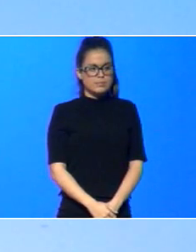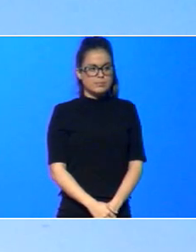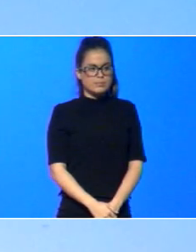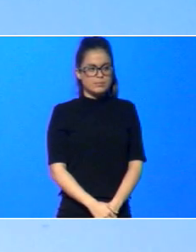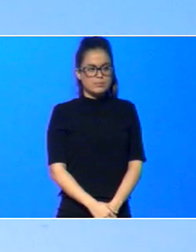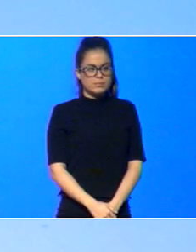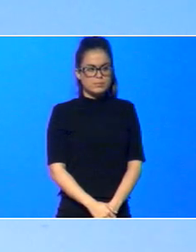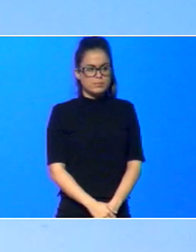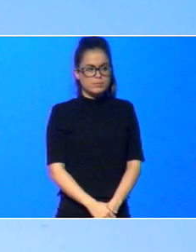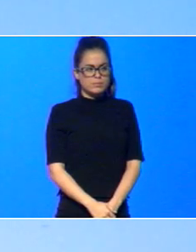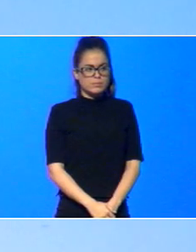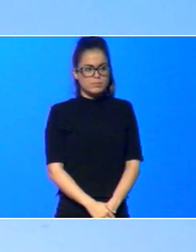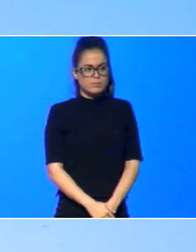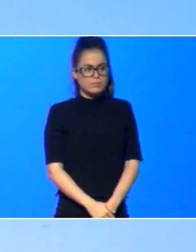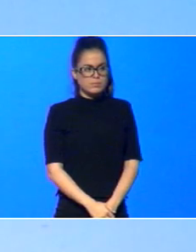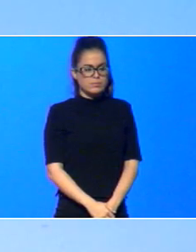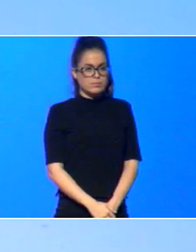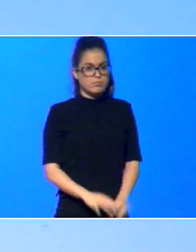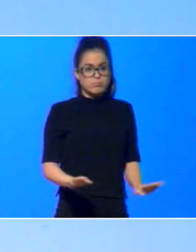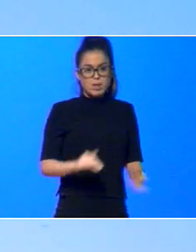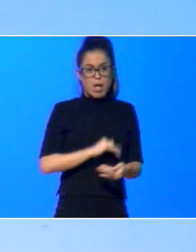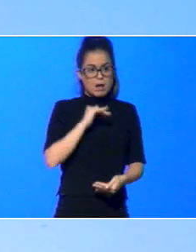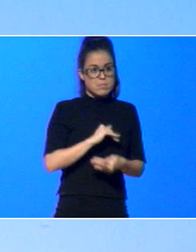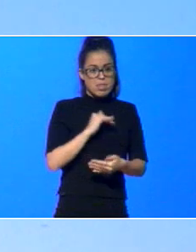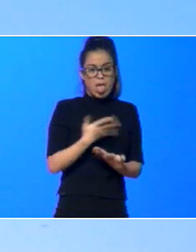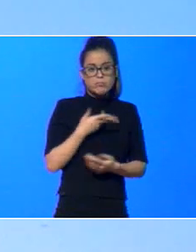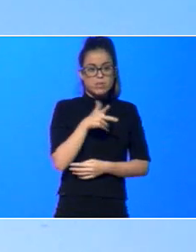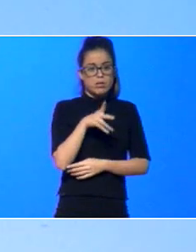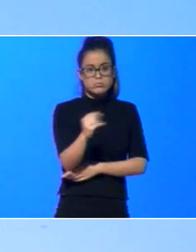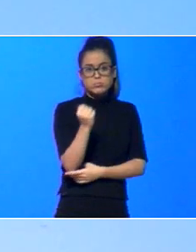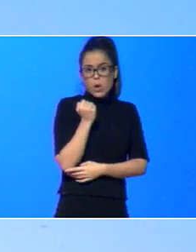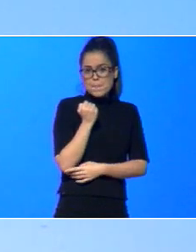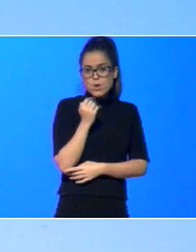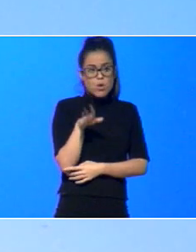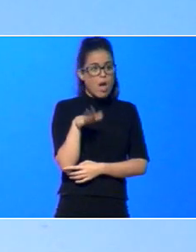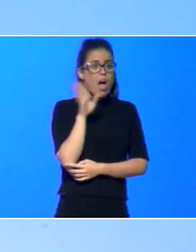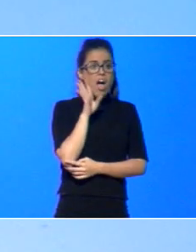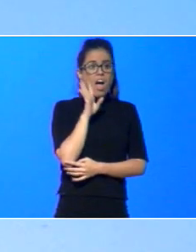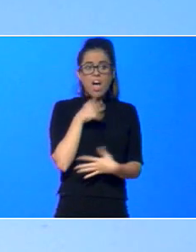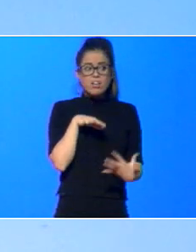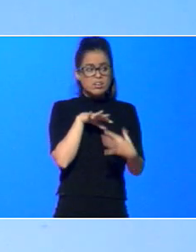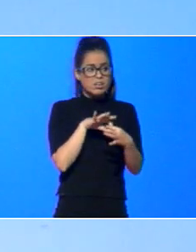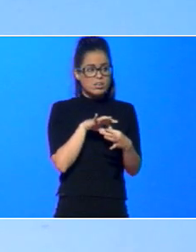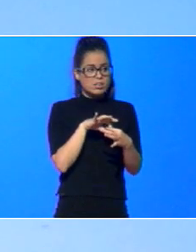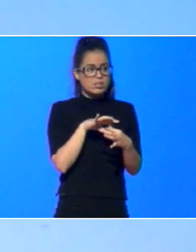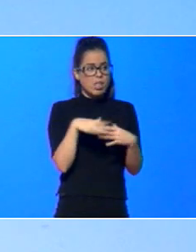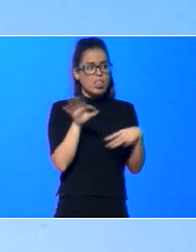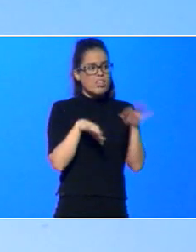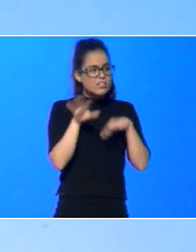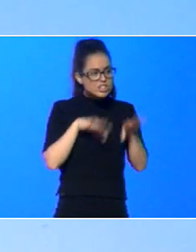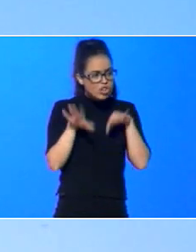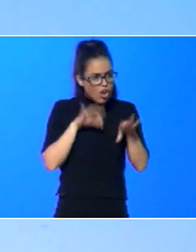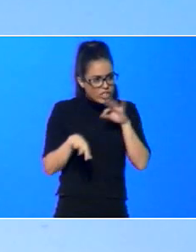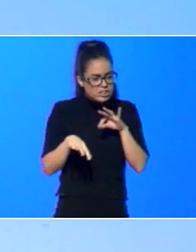igual capacidad el derecho al apoyo relacionado con la anterior el apoyo en la toma de decisiones